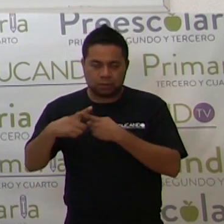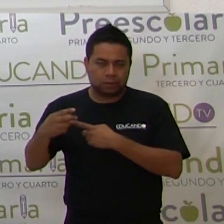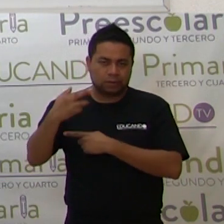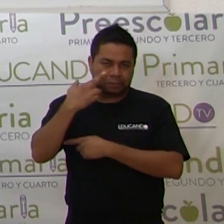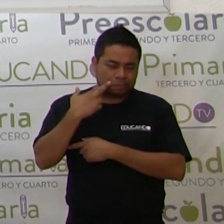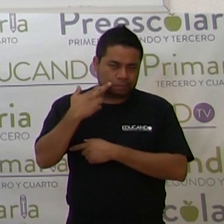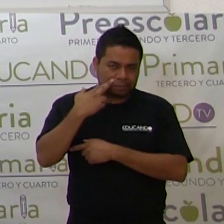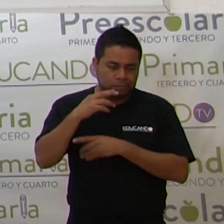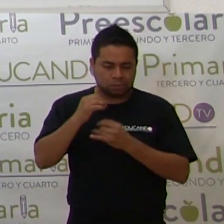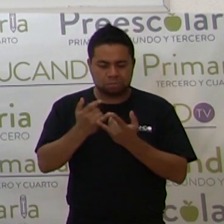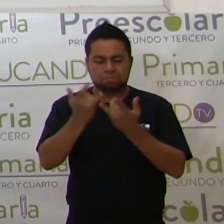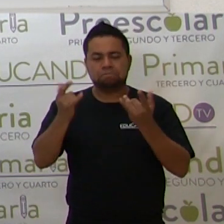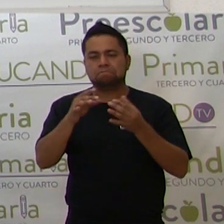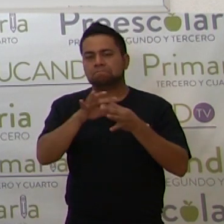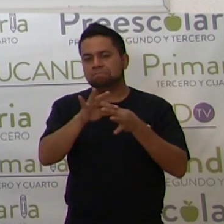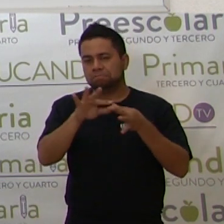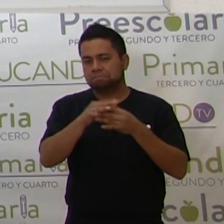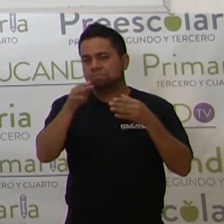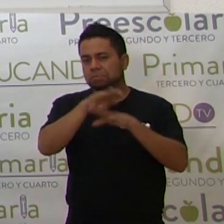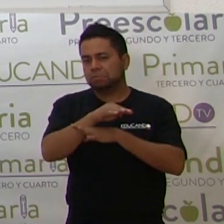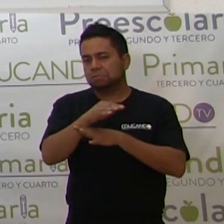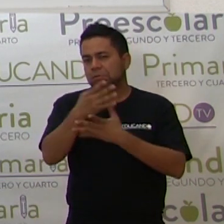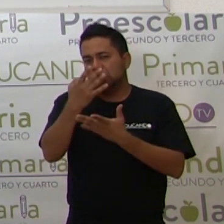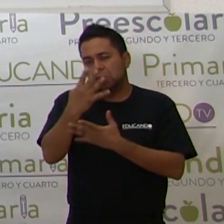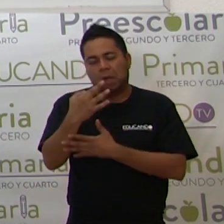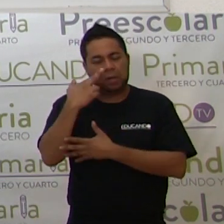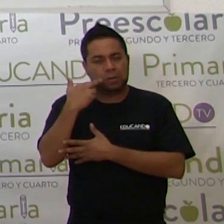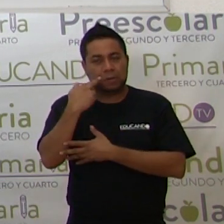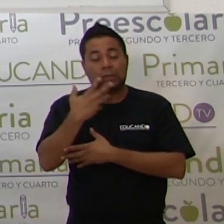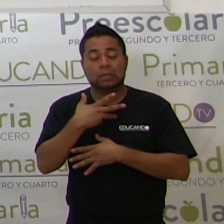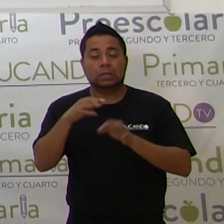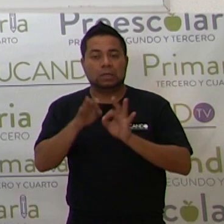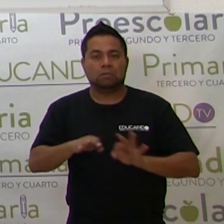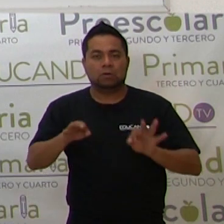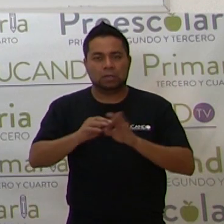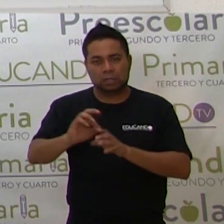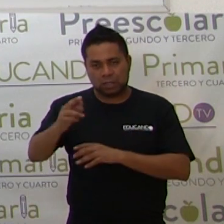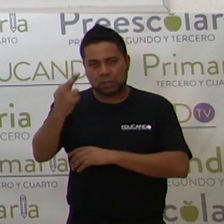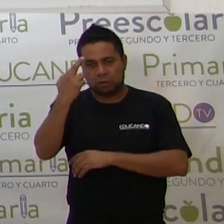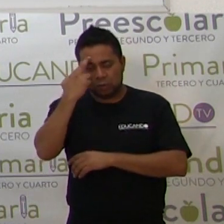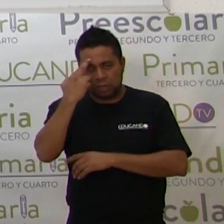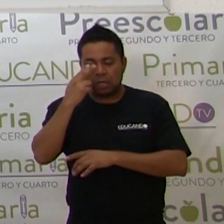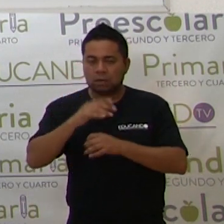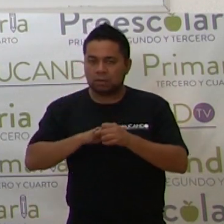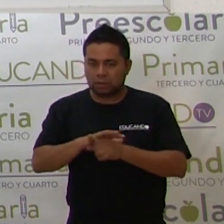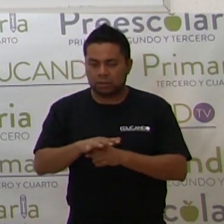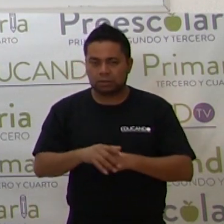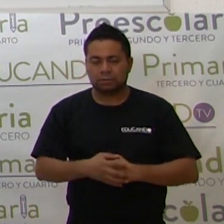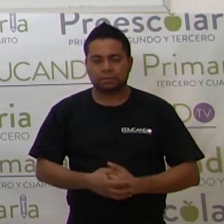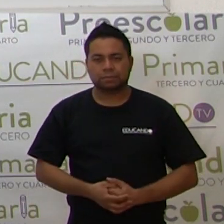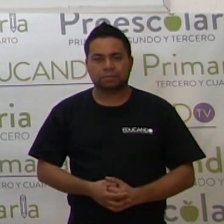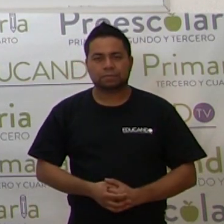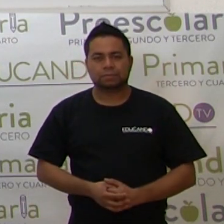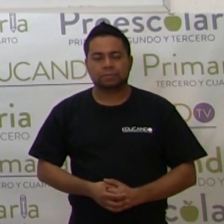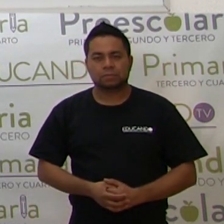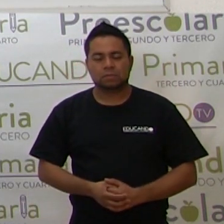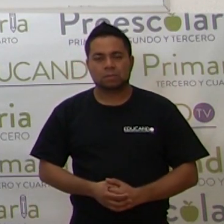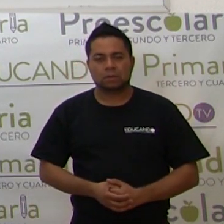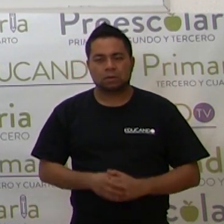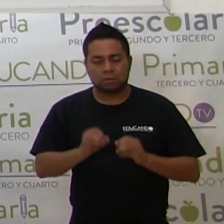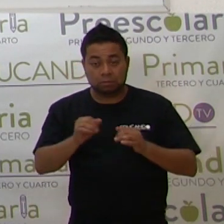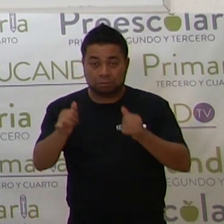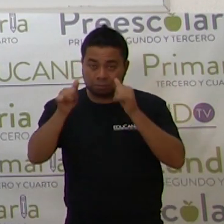va a contar una historia de 4 ratones, es importante recordar y tener o